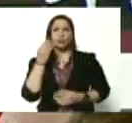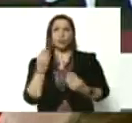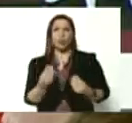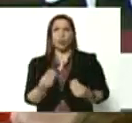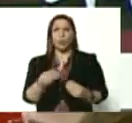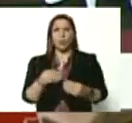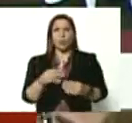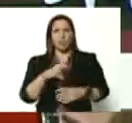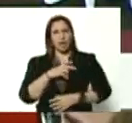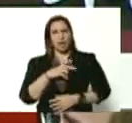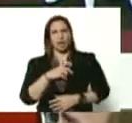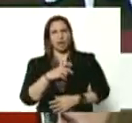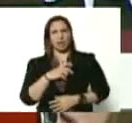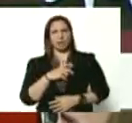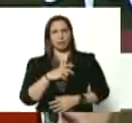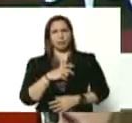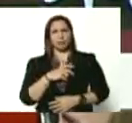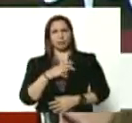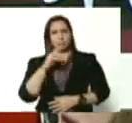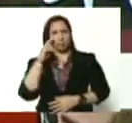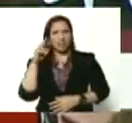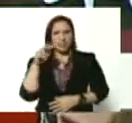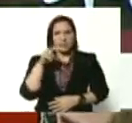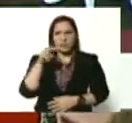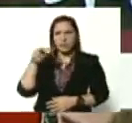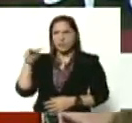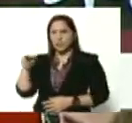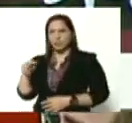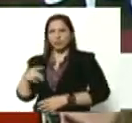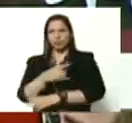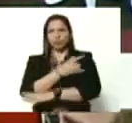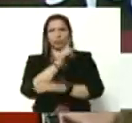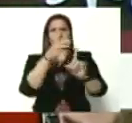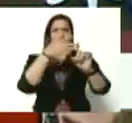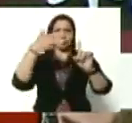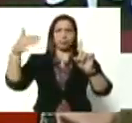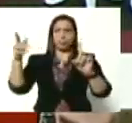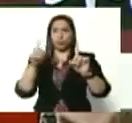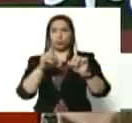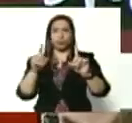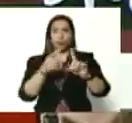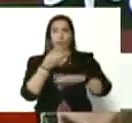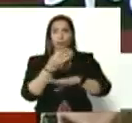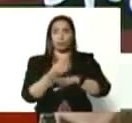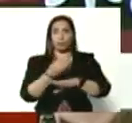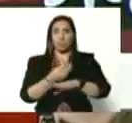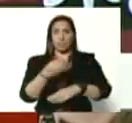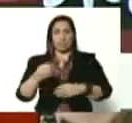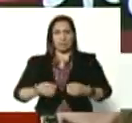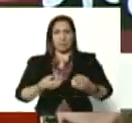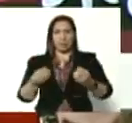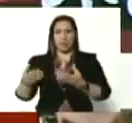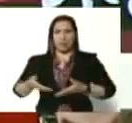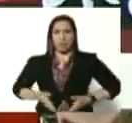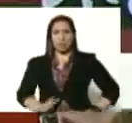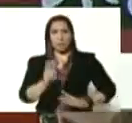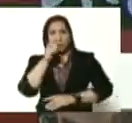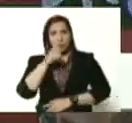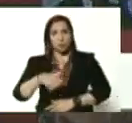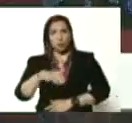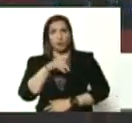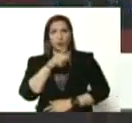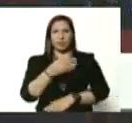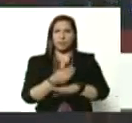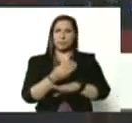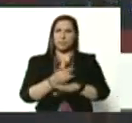largas que espiga los lejos como los maizales pero no es la piña que le ha dado nacimiento su pueblo es una piña